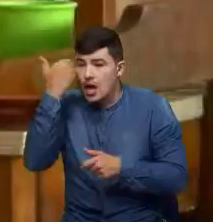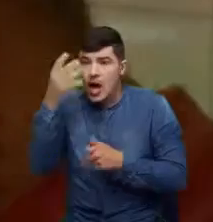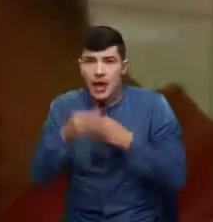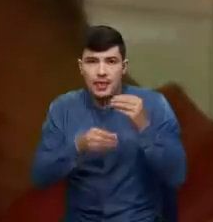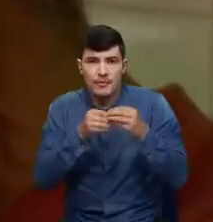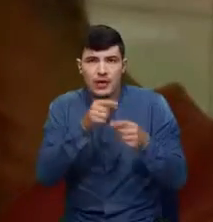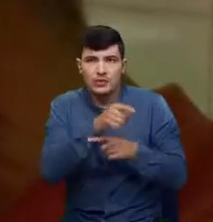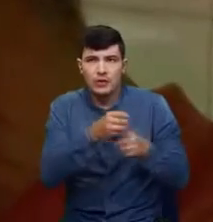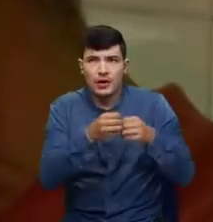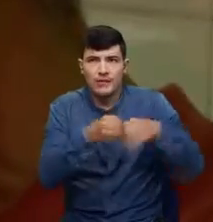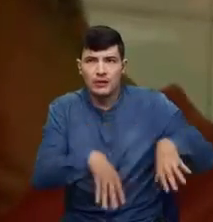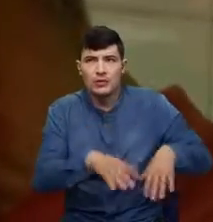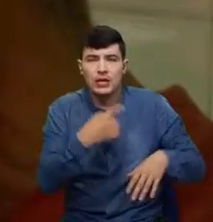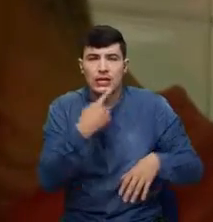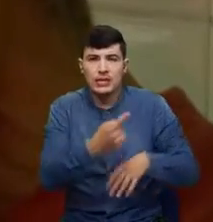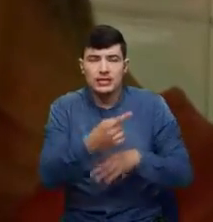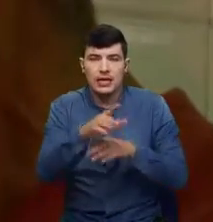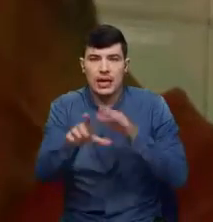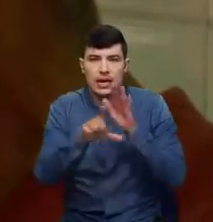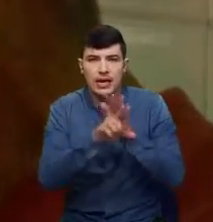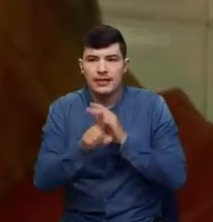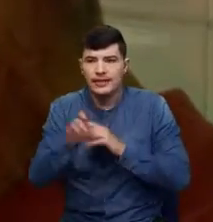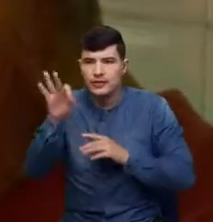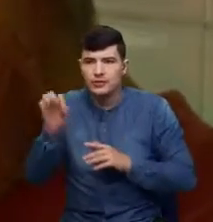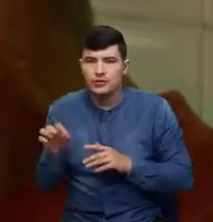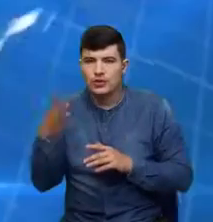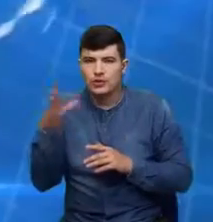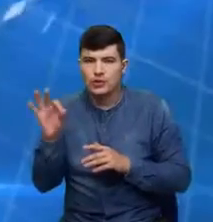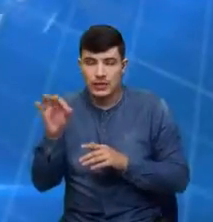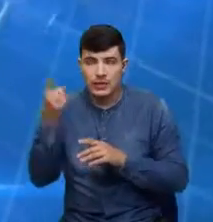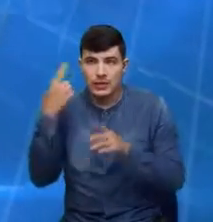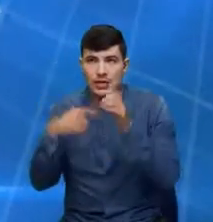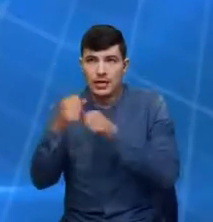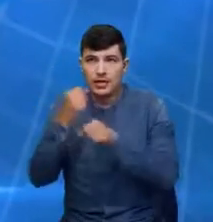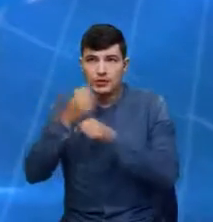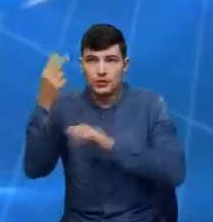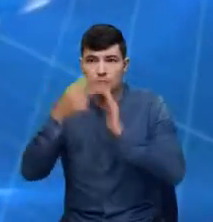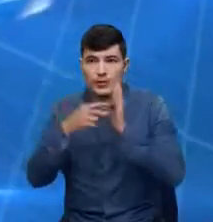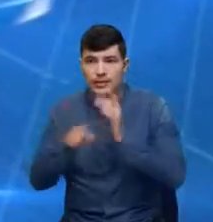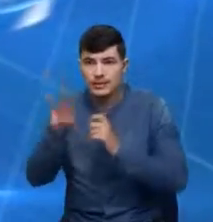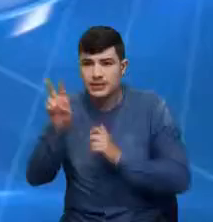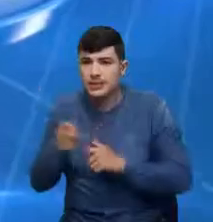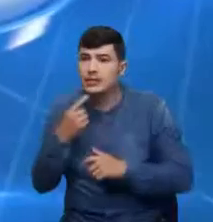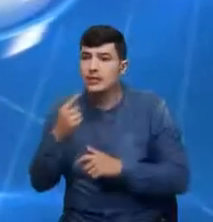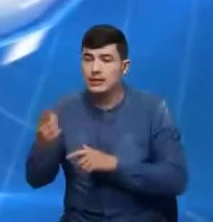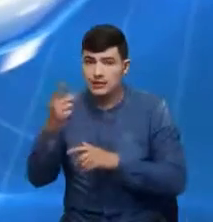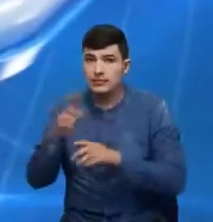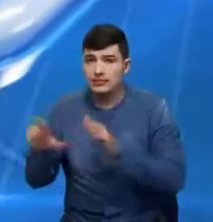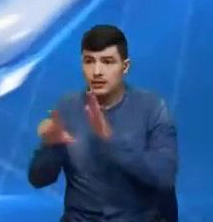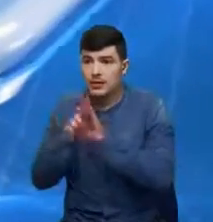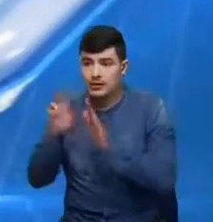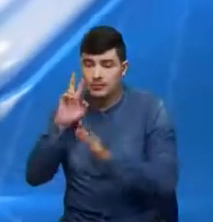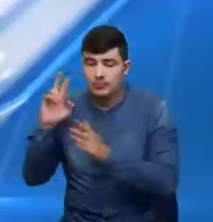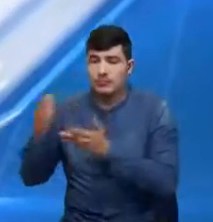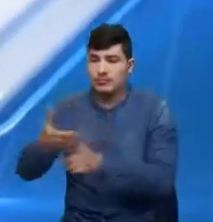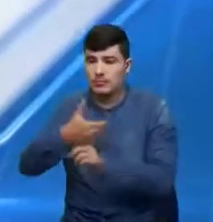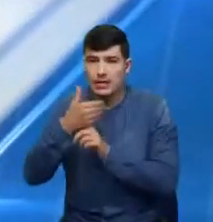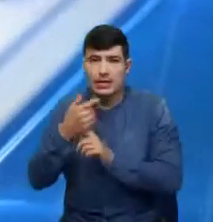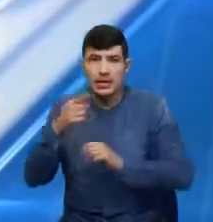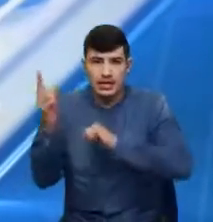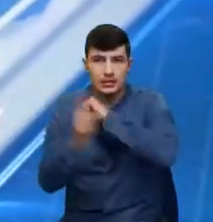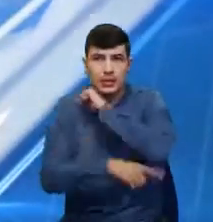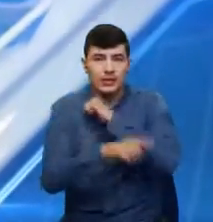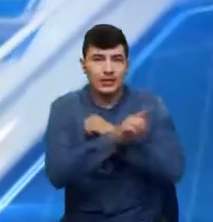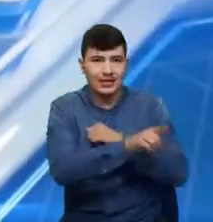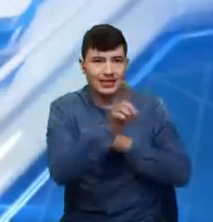abandono y maltrato se sancionó la ley 1850 de 2017, que establece medidas de protección y sanciona con prisión de